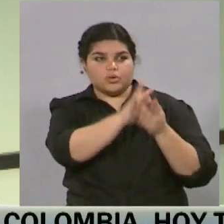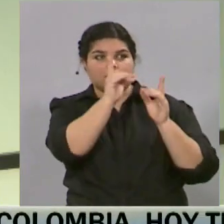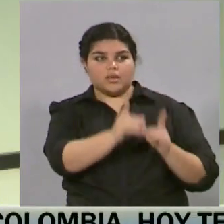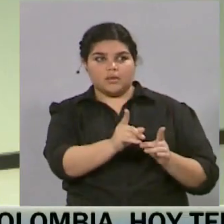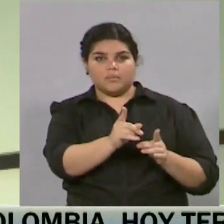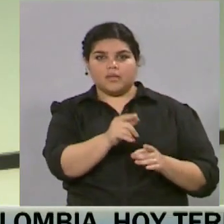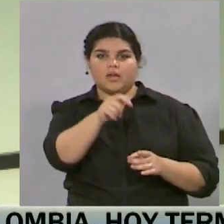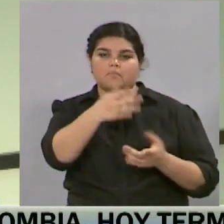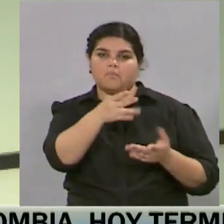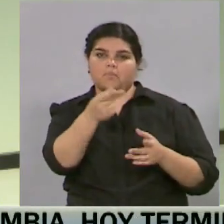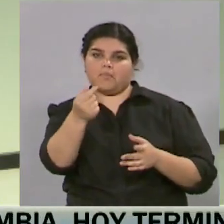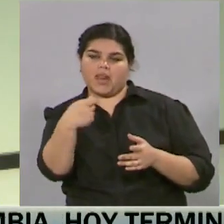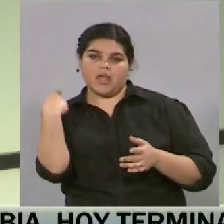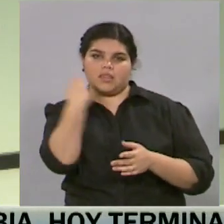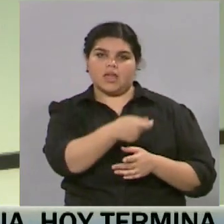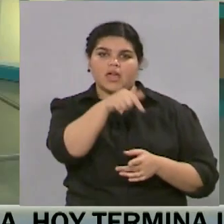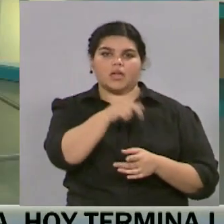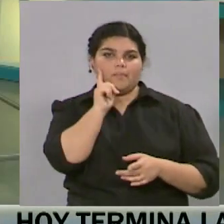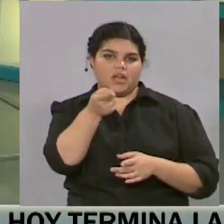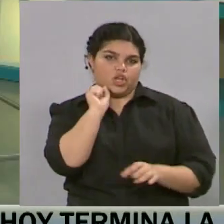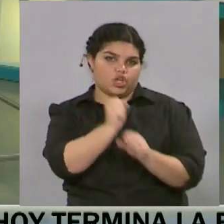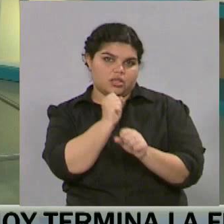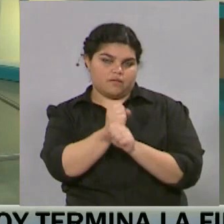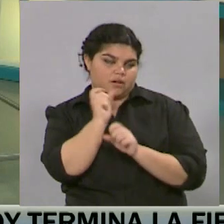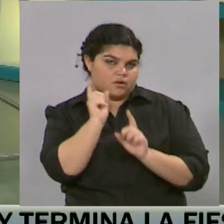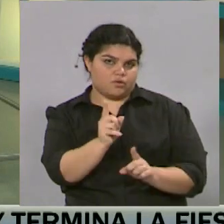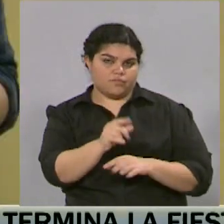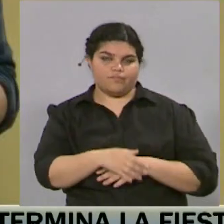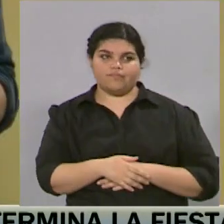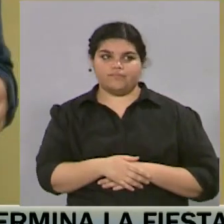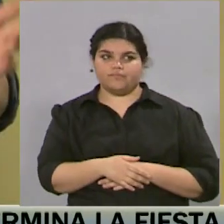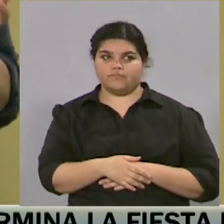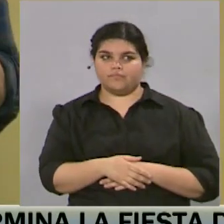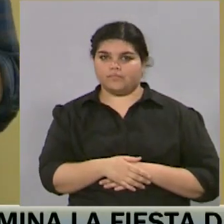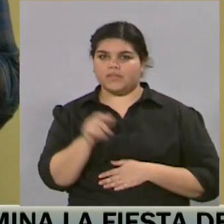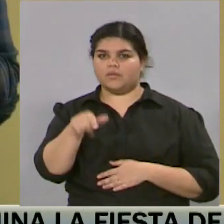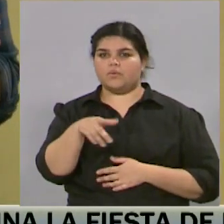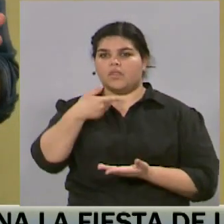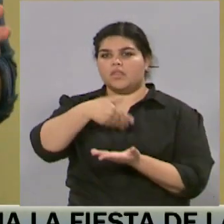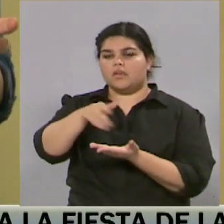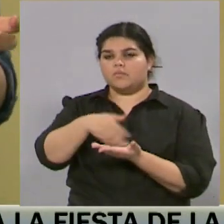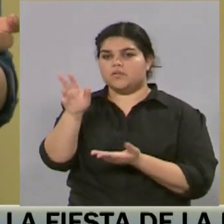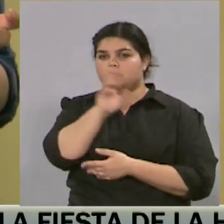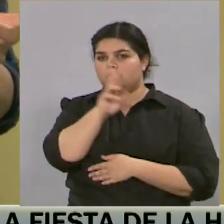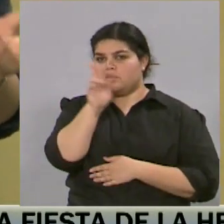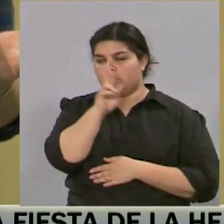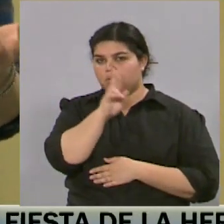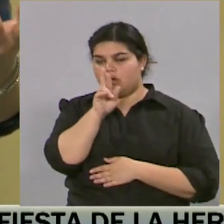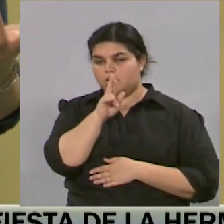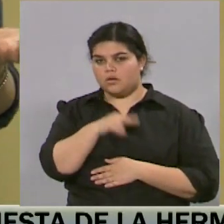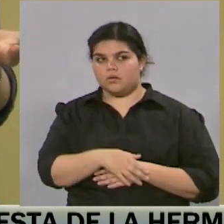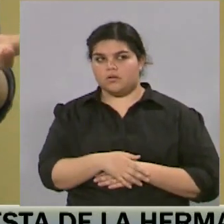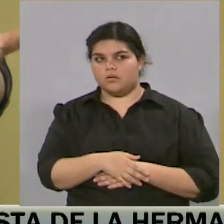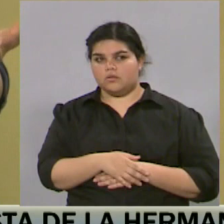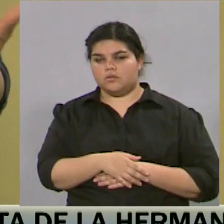estar tarifada dentro de lo que es la Ley de Riesgo de Trabajo. Bien. Pablo, en lo que es la discriminación hacia la mujer, puntualmente, no sé si te ha tocado trabajar